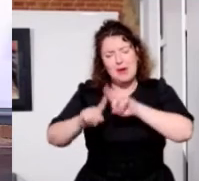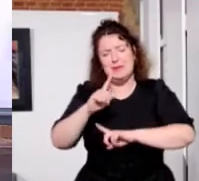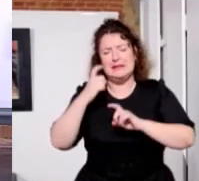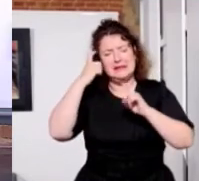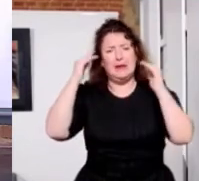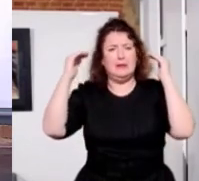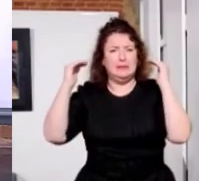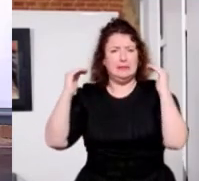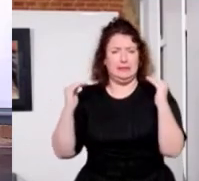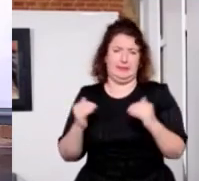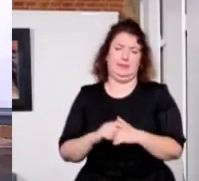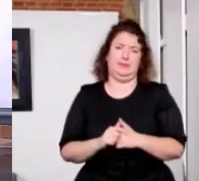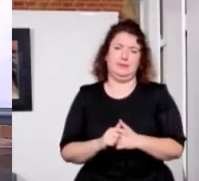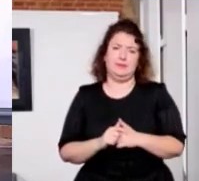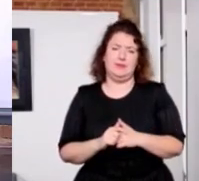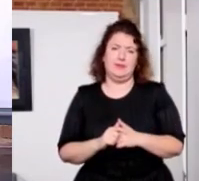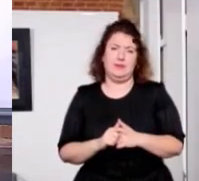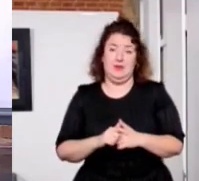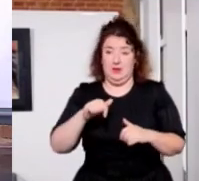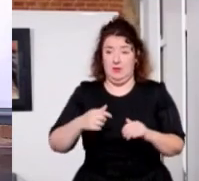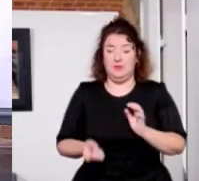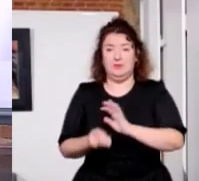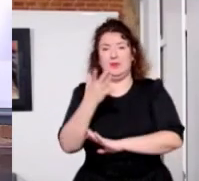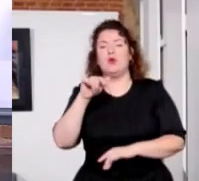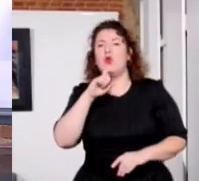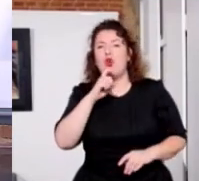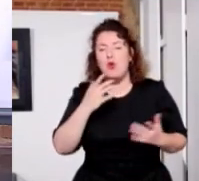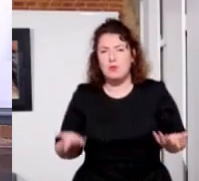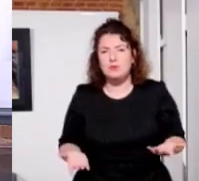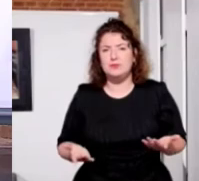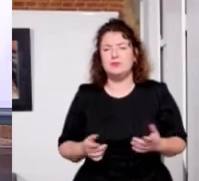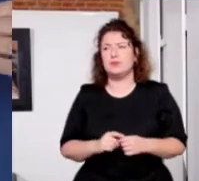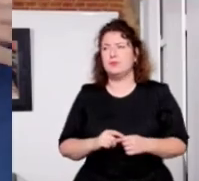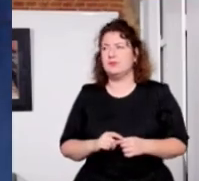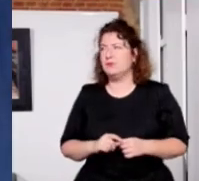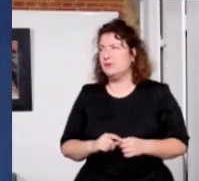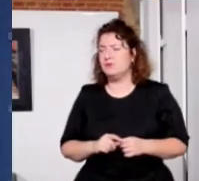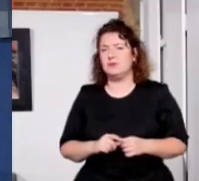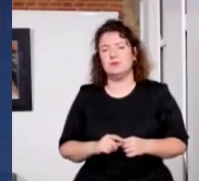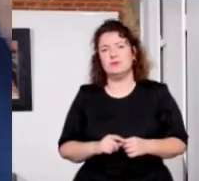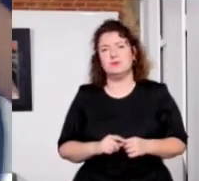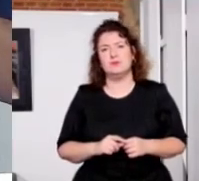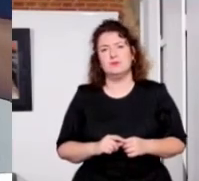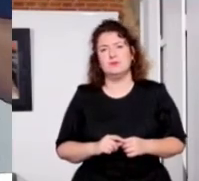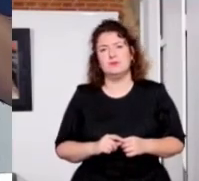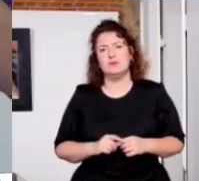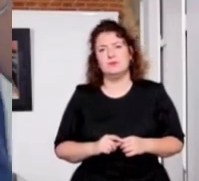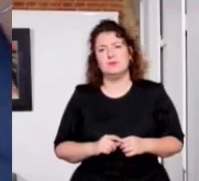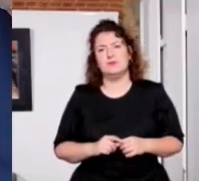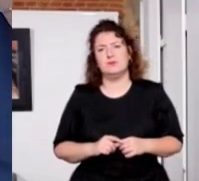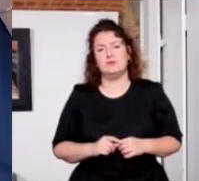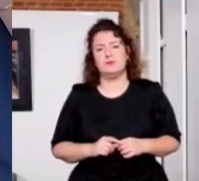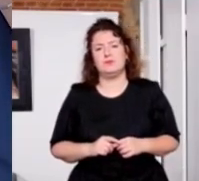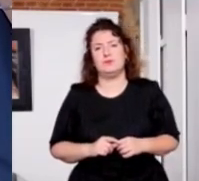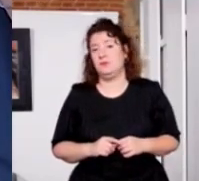cómo nace la Volunteca? Porque hoy nace la Volunteca. ¿Cómo nace la Volunteca? Pues la Volunteca nace como